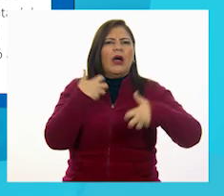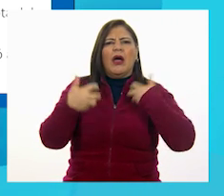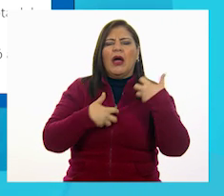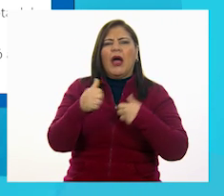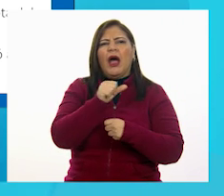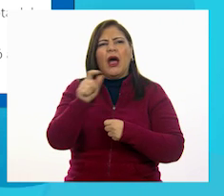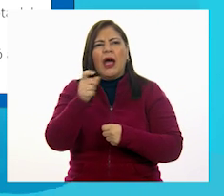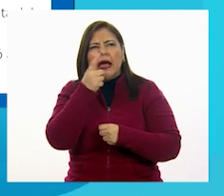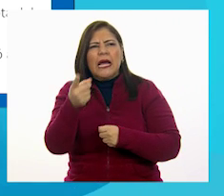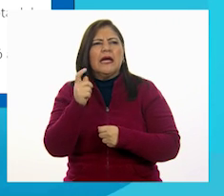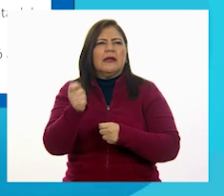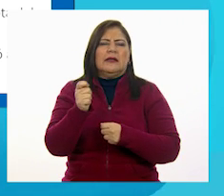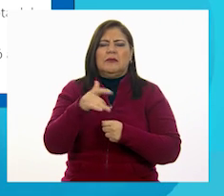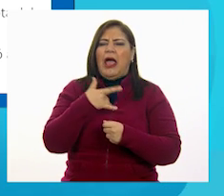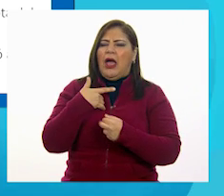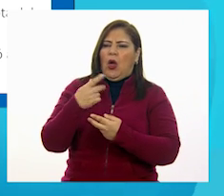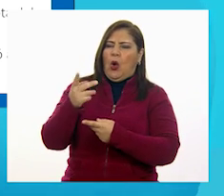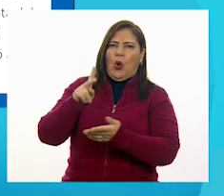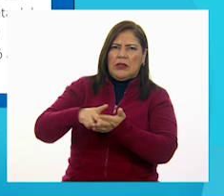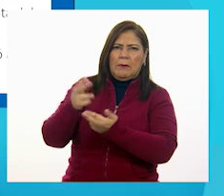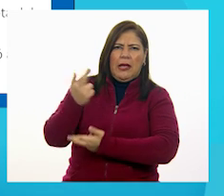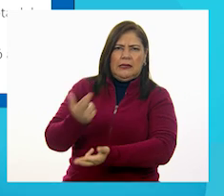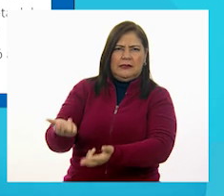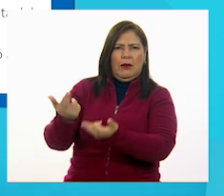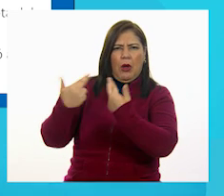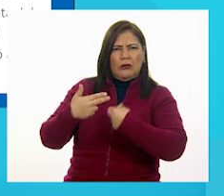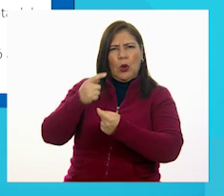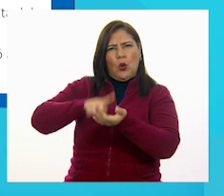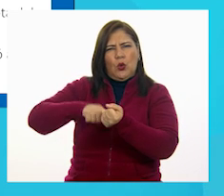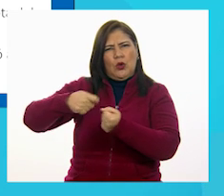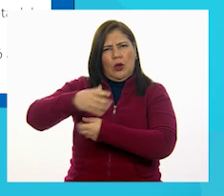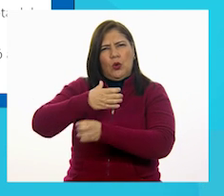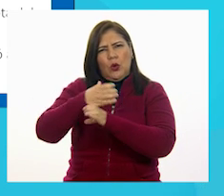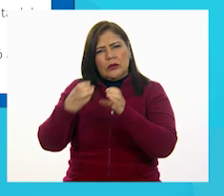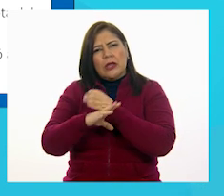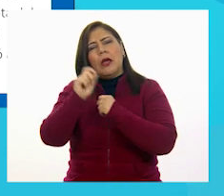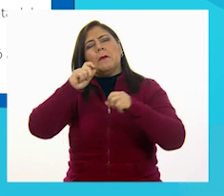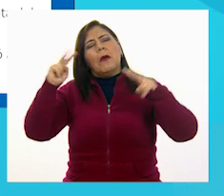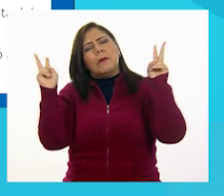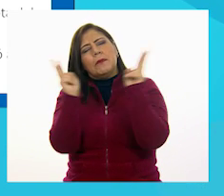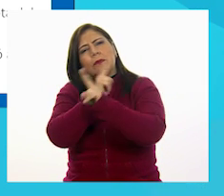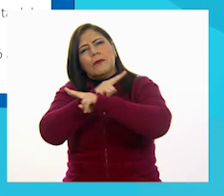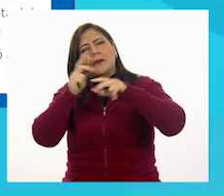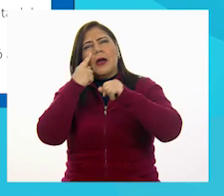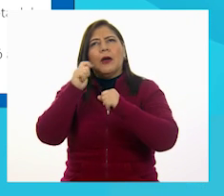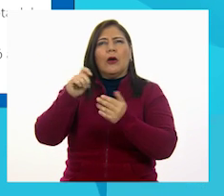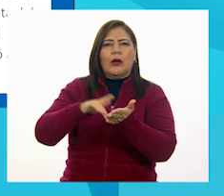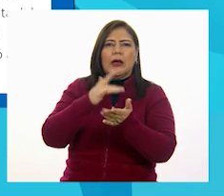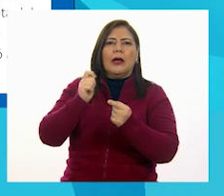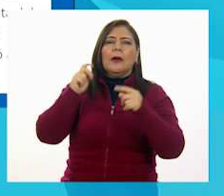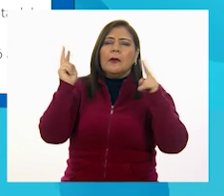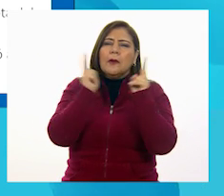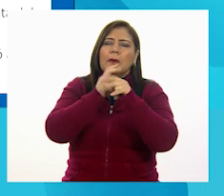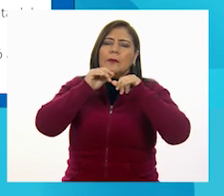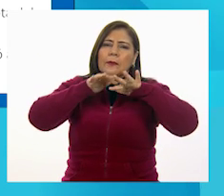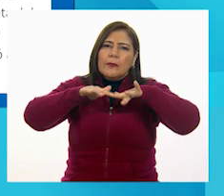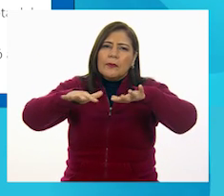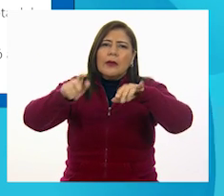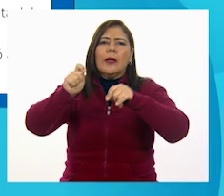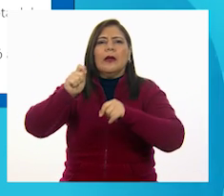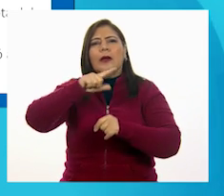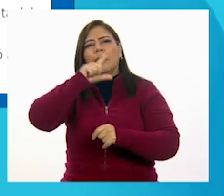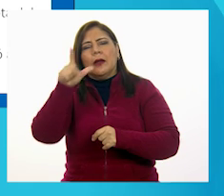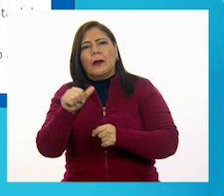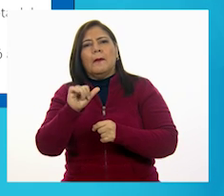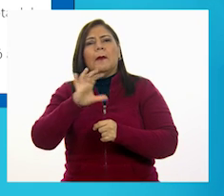que les devolviera todas sus cosas. Entonces el viento sopló y sopló, pero el antifaz del ladrón le cayó,